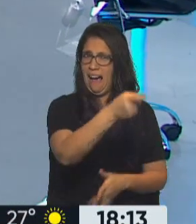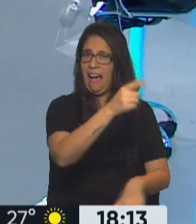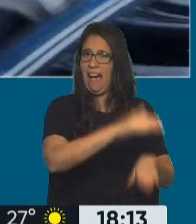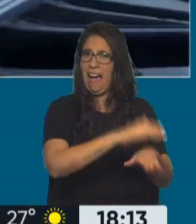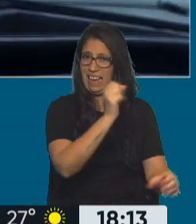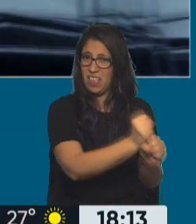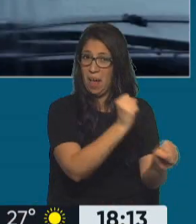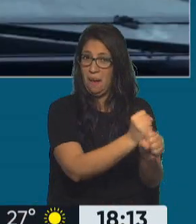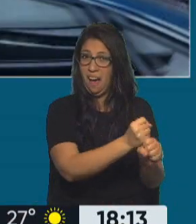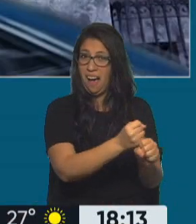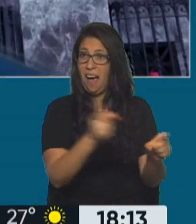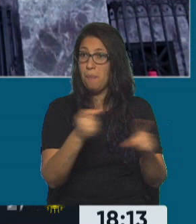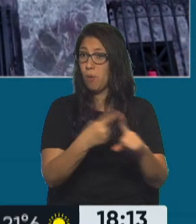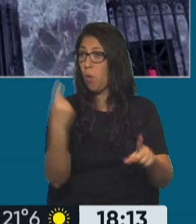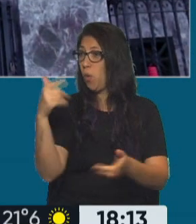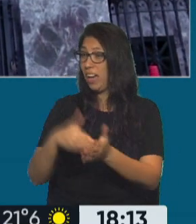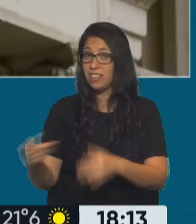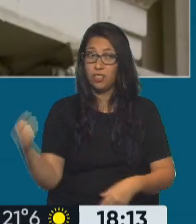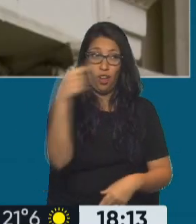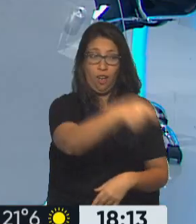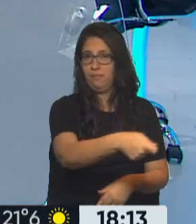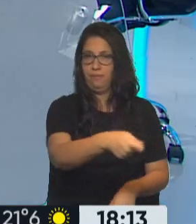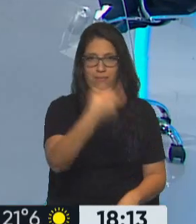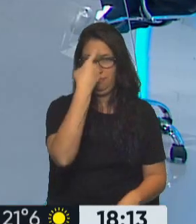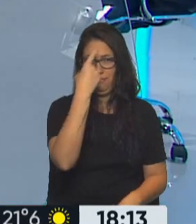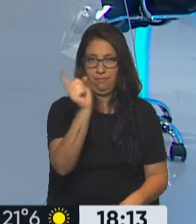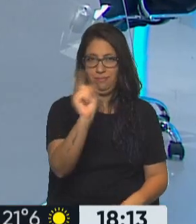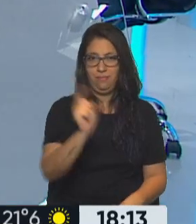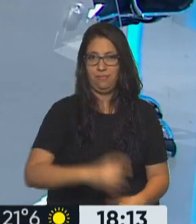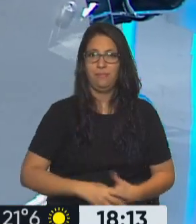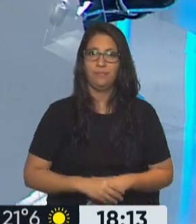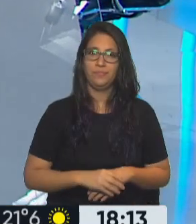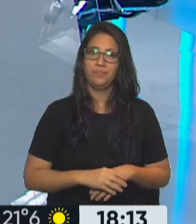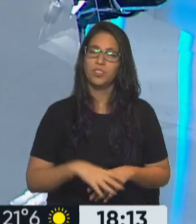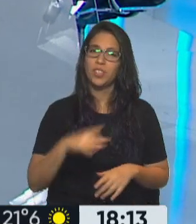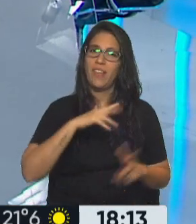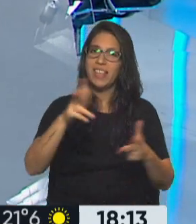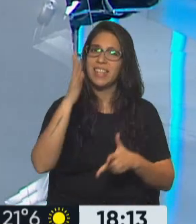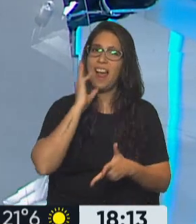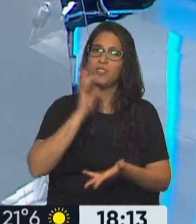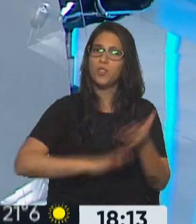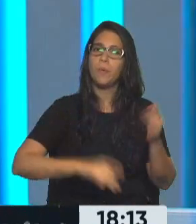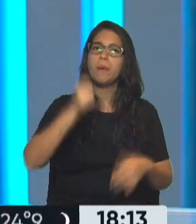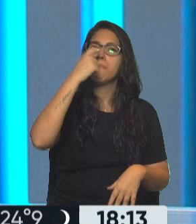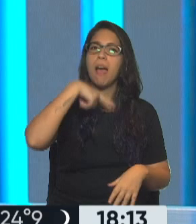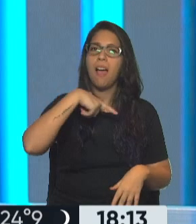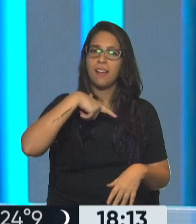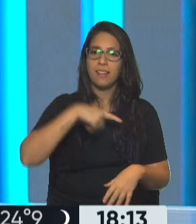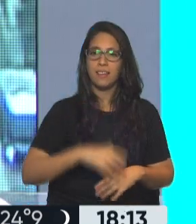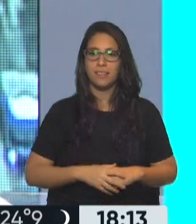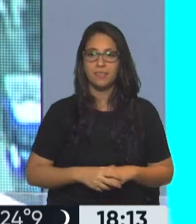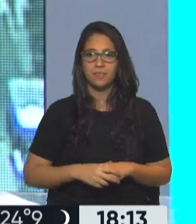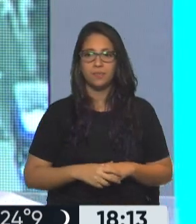No. Bueno, sigamos la película. ¿Qué crees que haga? Te iba a recordar algo de Macri. Ah,